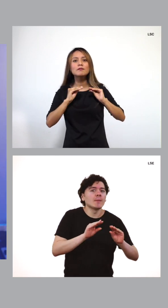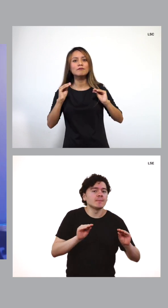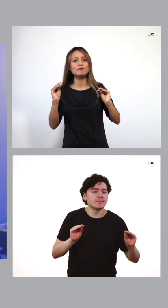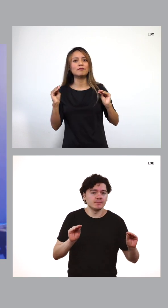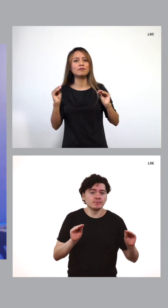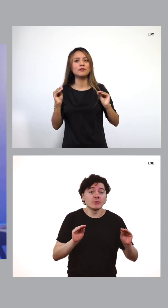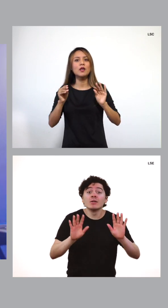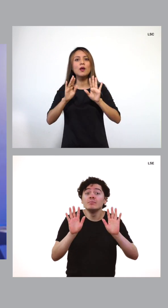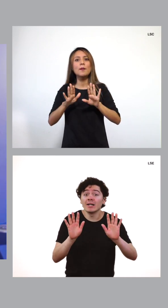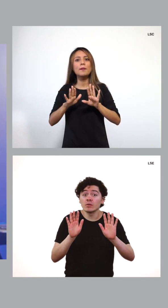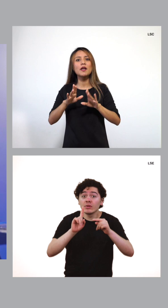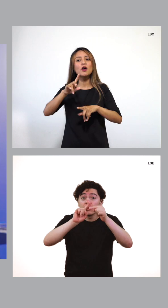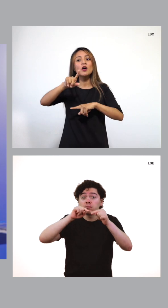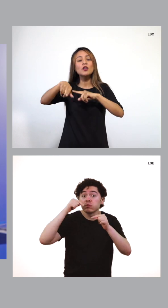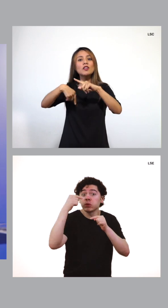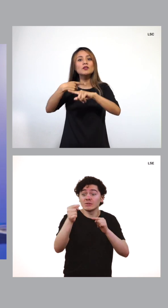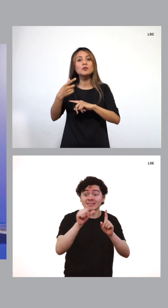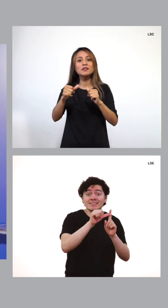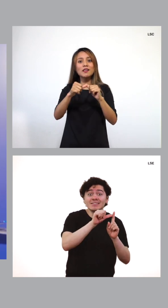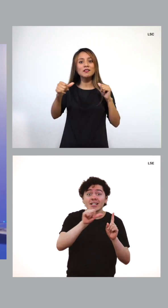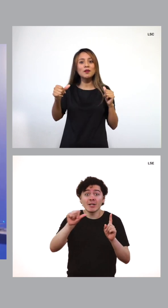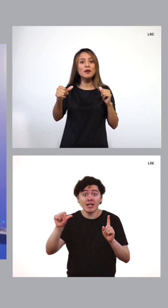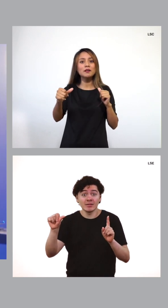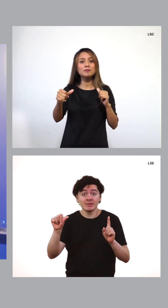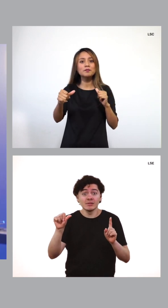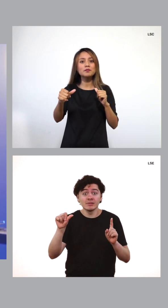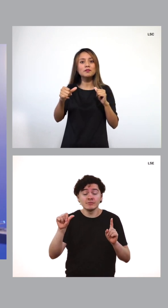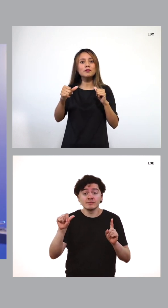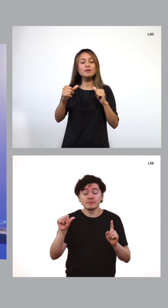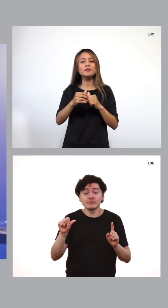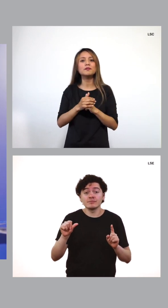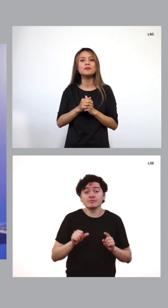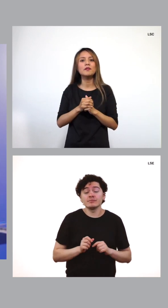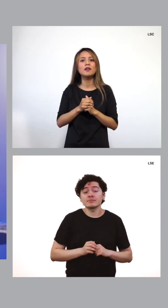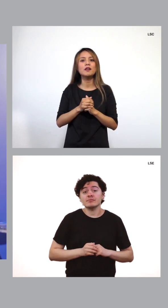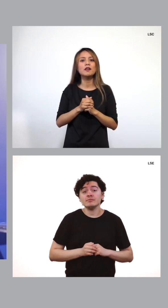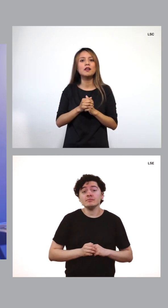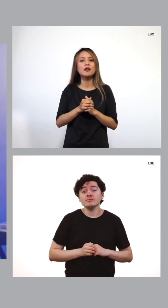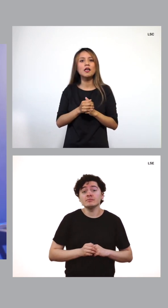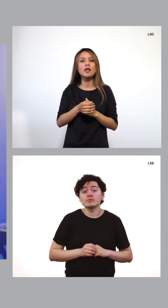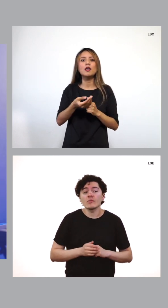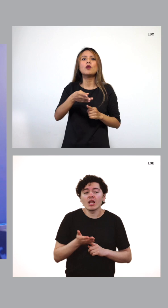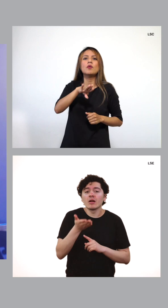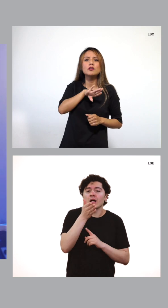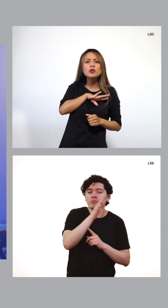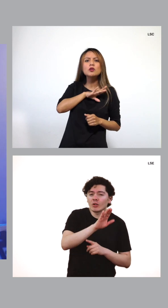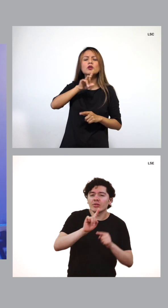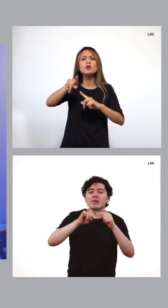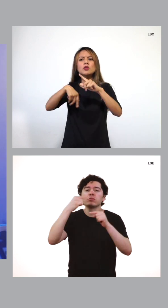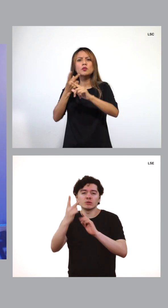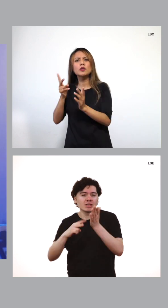esta semana, después de que Jesús entrara a Jerusalén, fuera crucificado y al tercer amanecer resucitara, como hemos